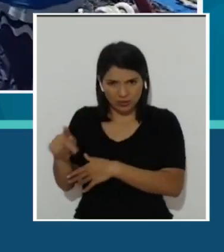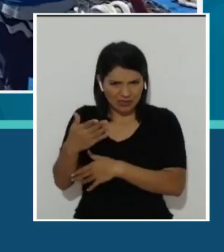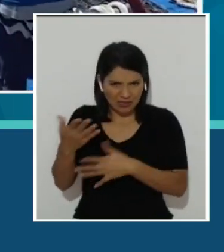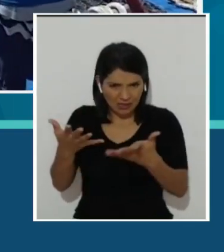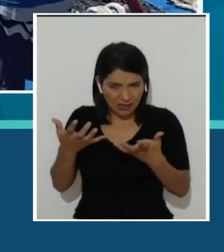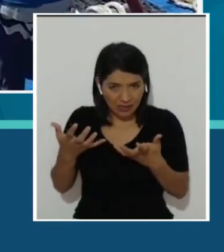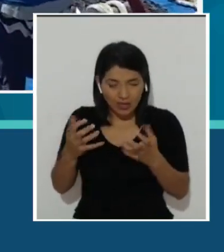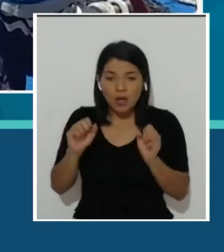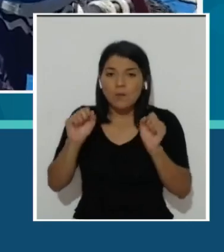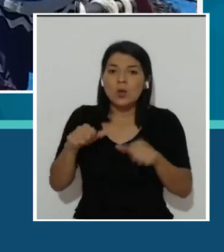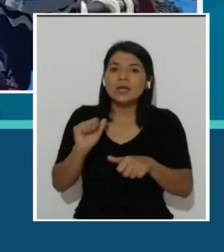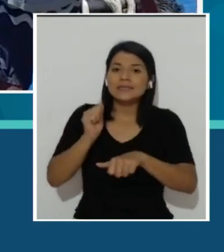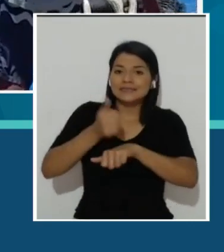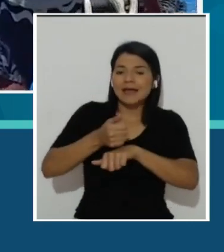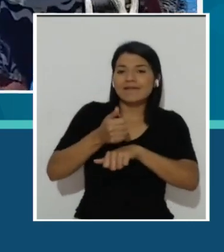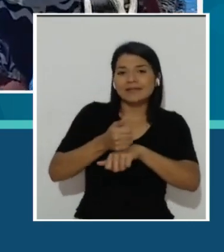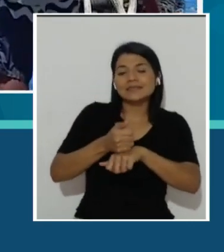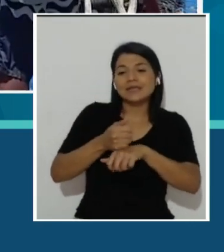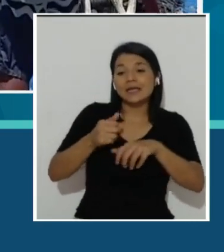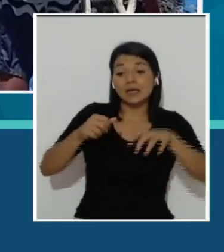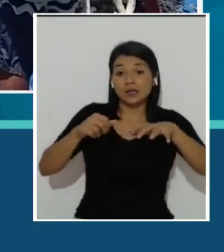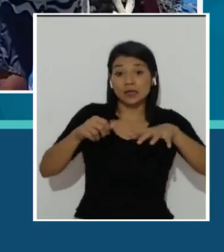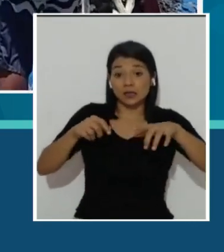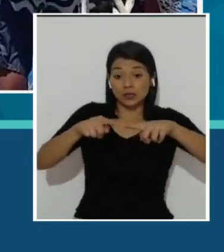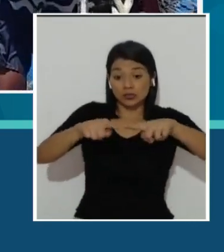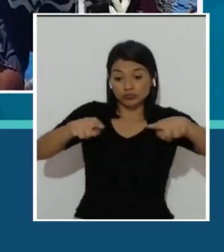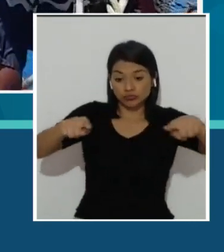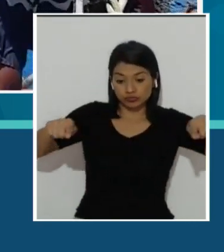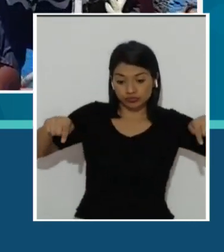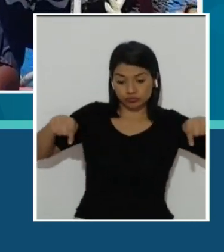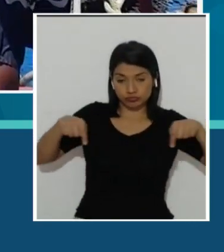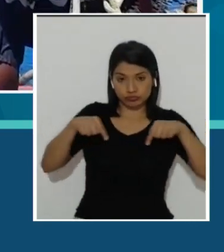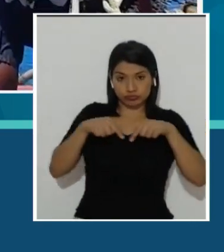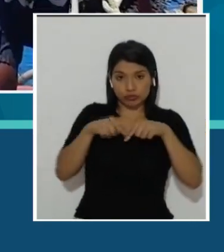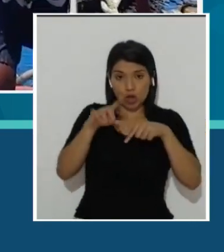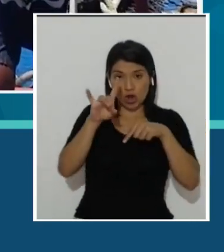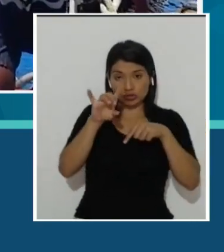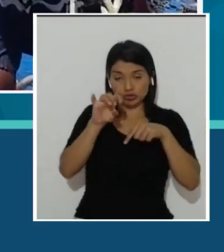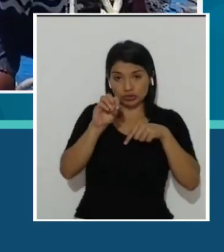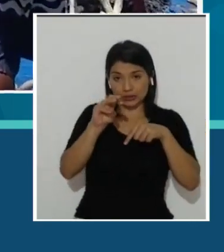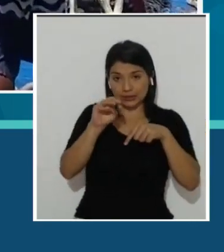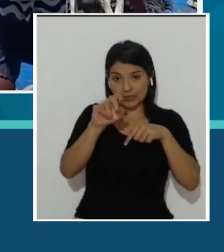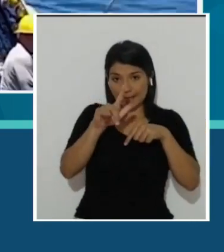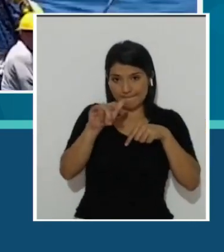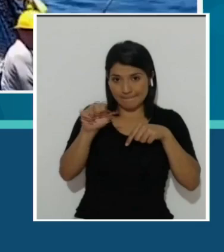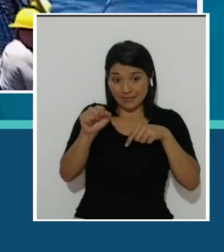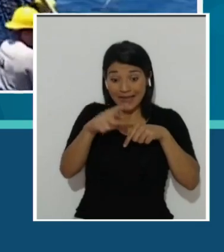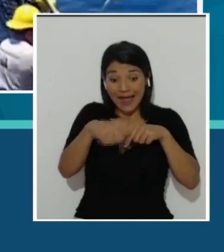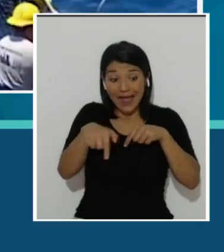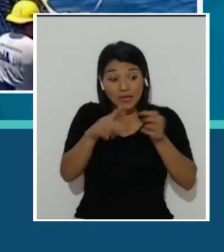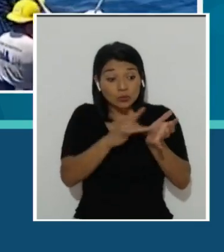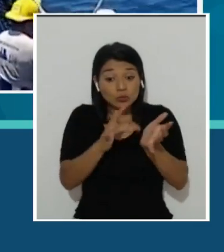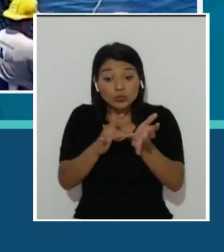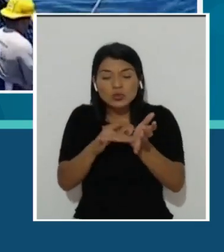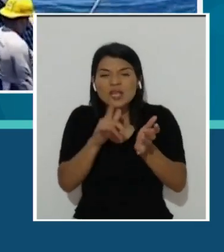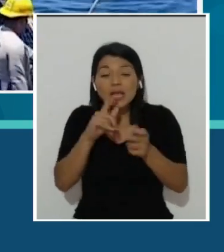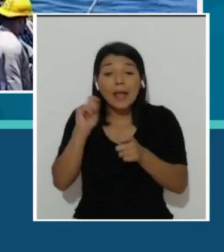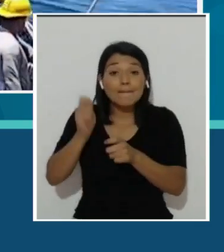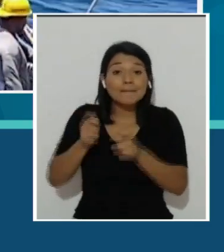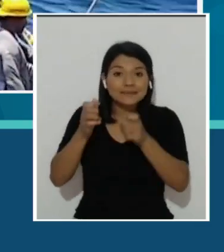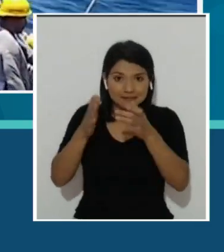de 80 millas que puede ser explotado por principalmente pescadores artesanales. Además, aumentar el